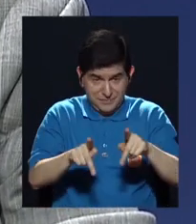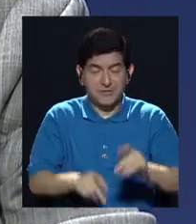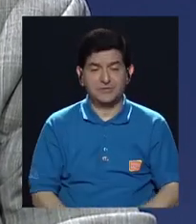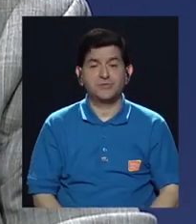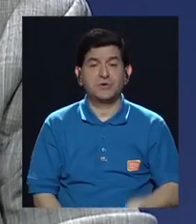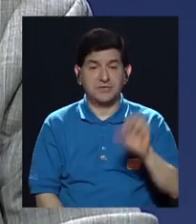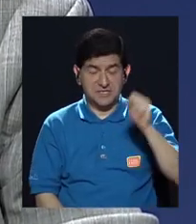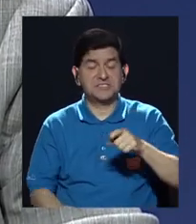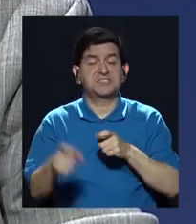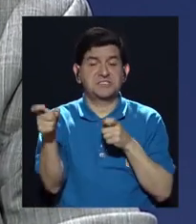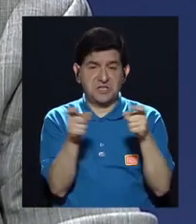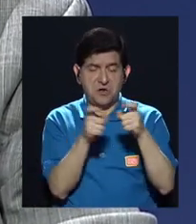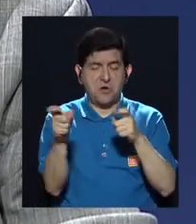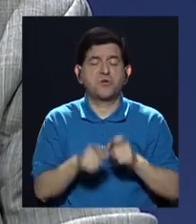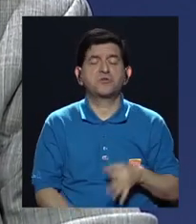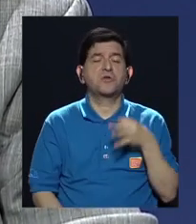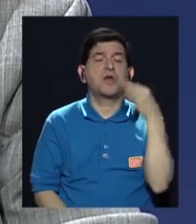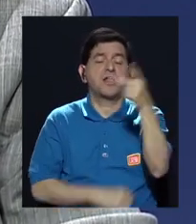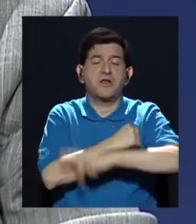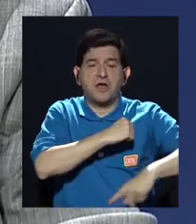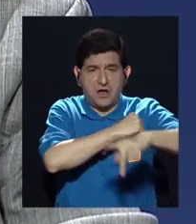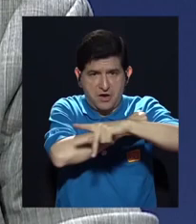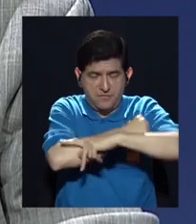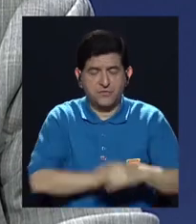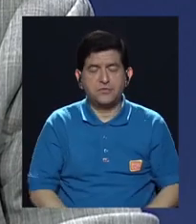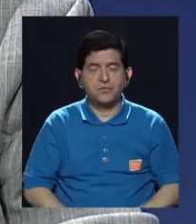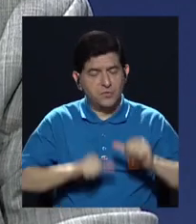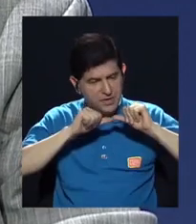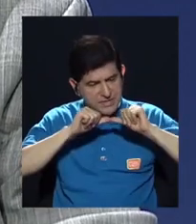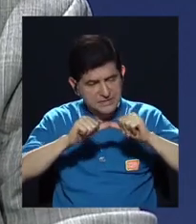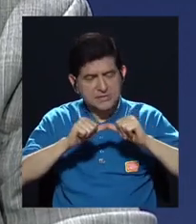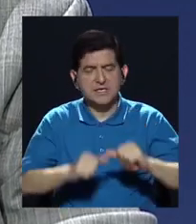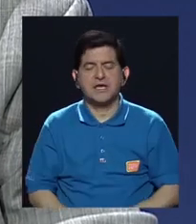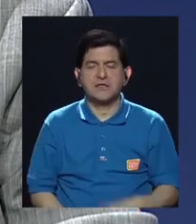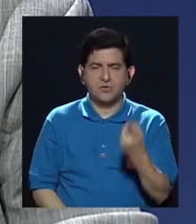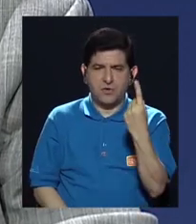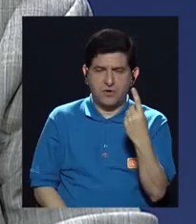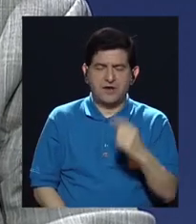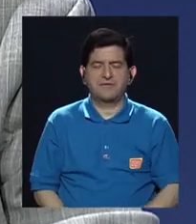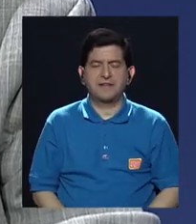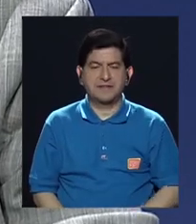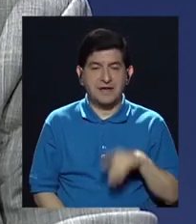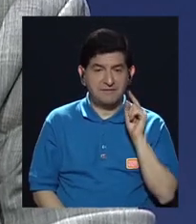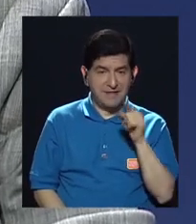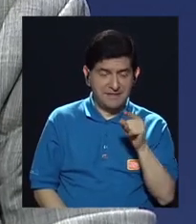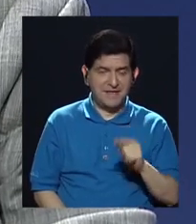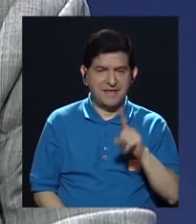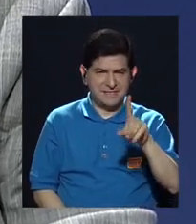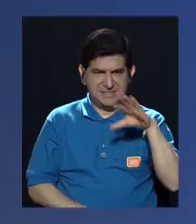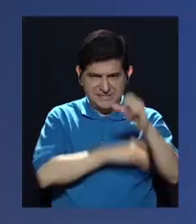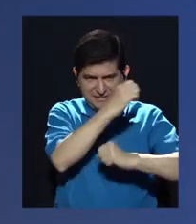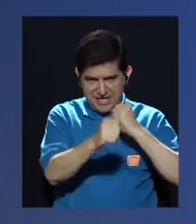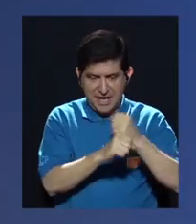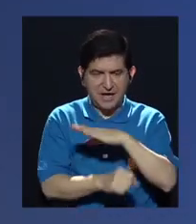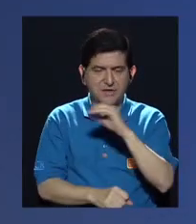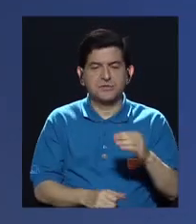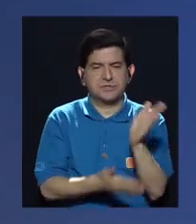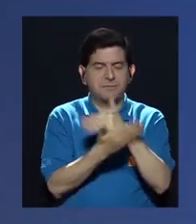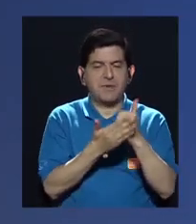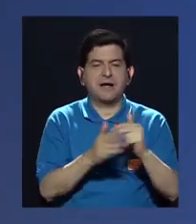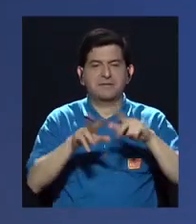gente era la que iba a manejar los destinos del país por el resto del siglo y parte del siguiente. Era el cura del